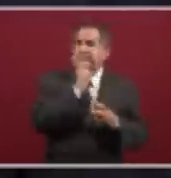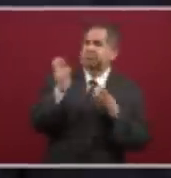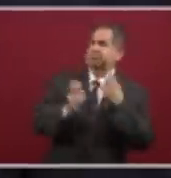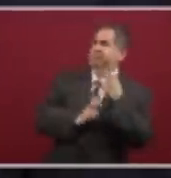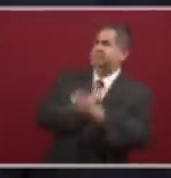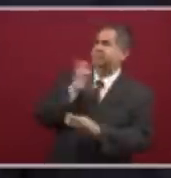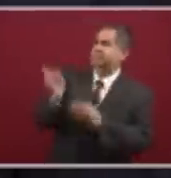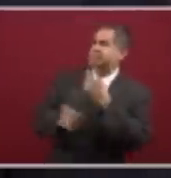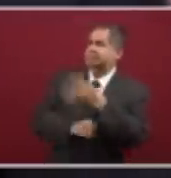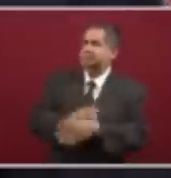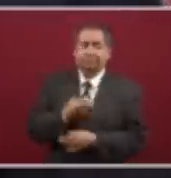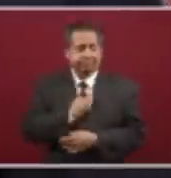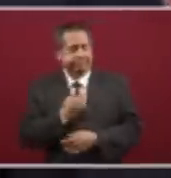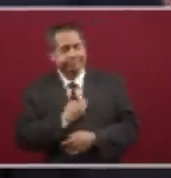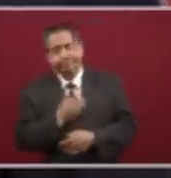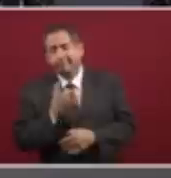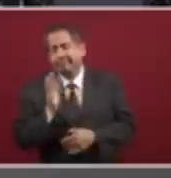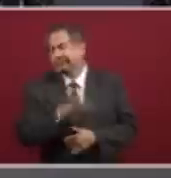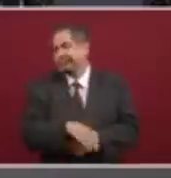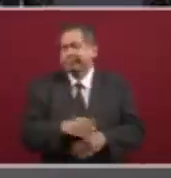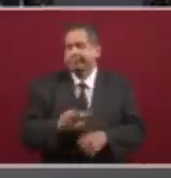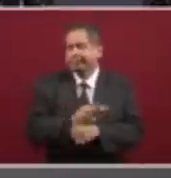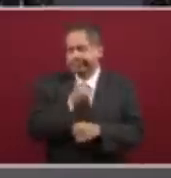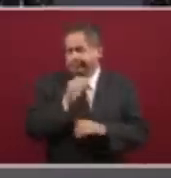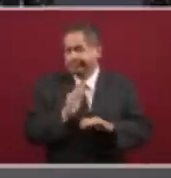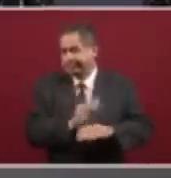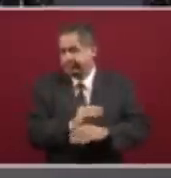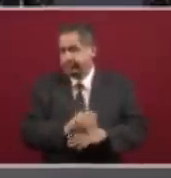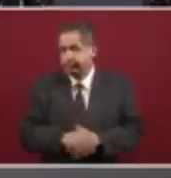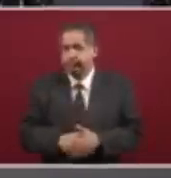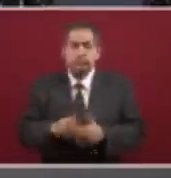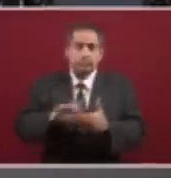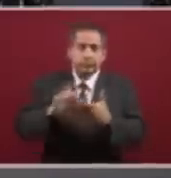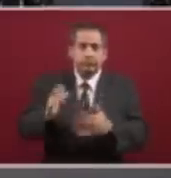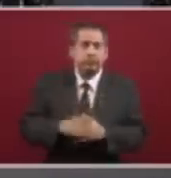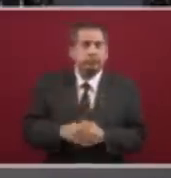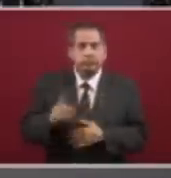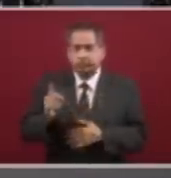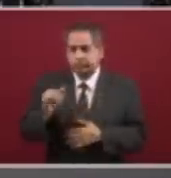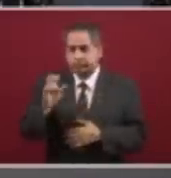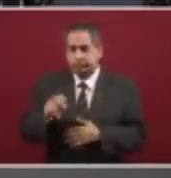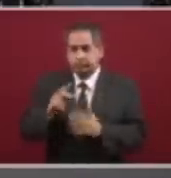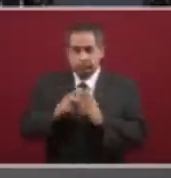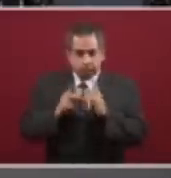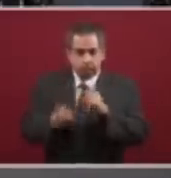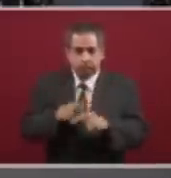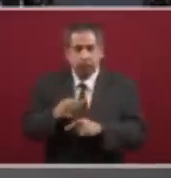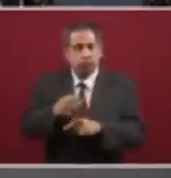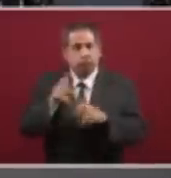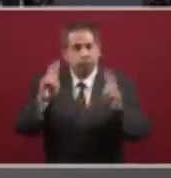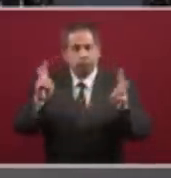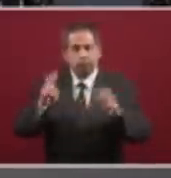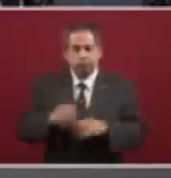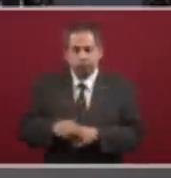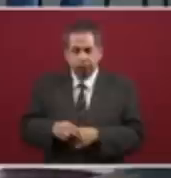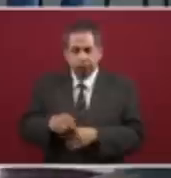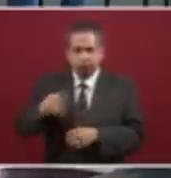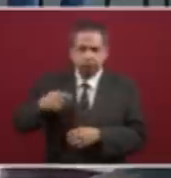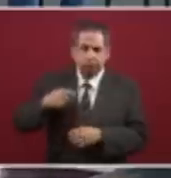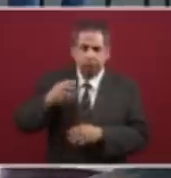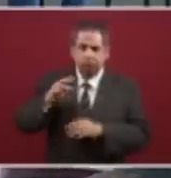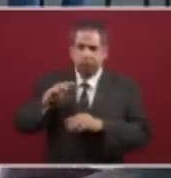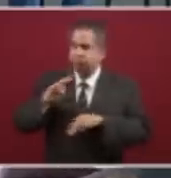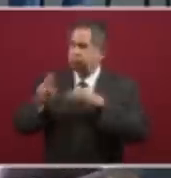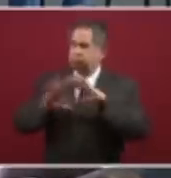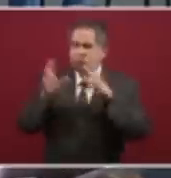pero no pasa nada sí señor presidente gracias demando arte de vuelta como usted dice pues de los tercos es el mundo no entonces se